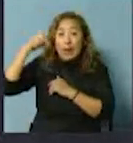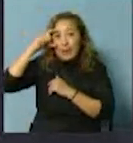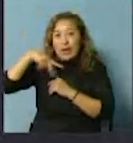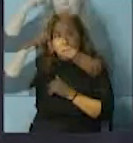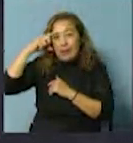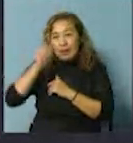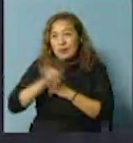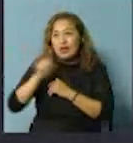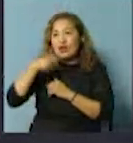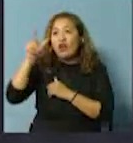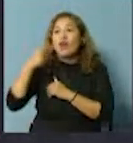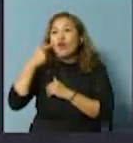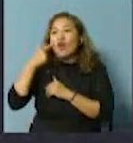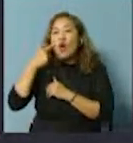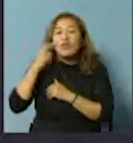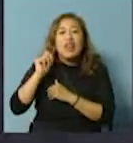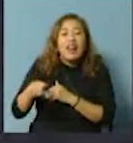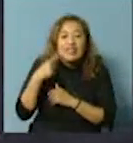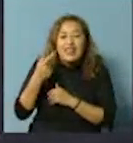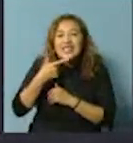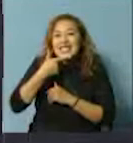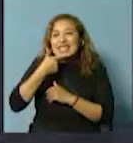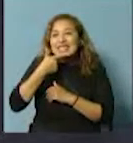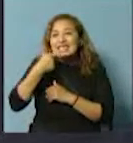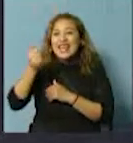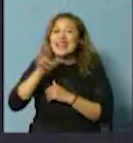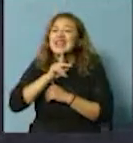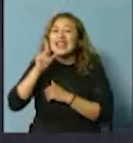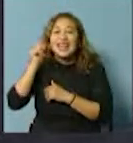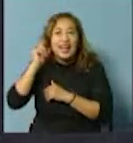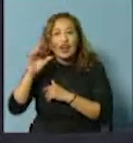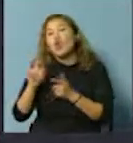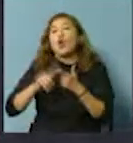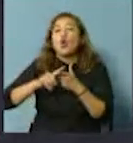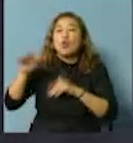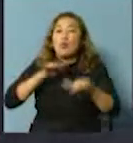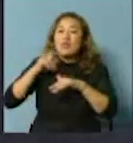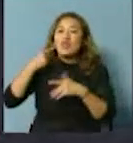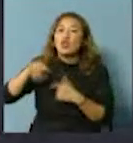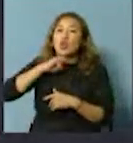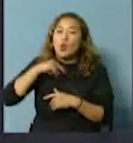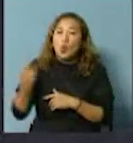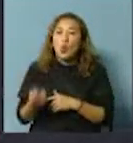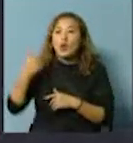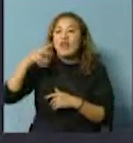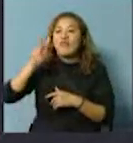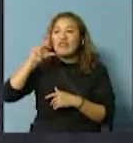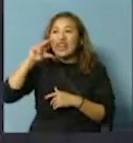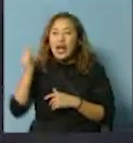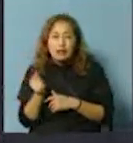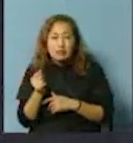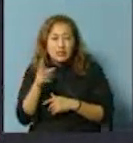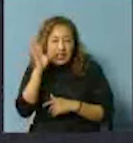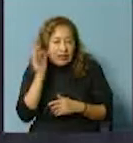del pueblo pluricultural santiago zamora el movimiento popular jujeño marcel vilca te suena marcel